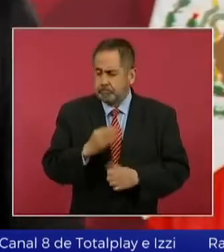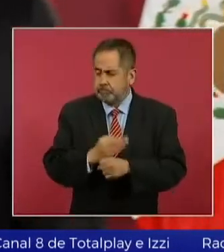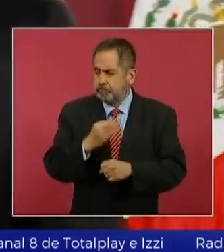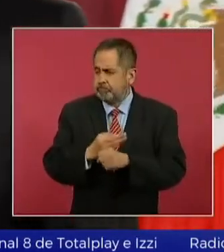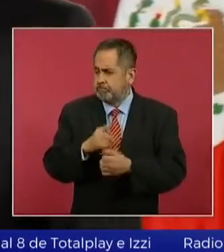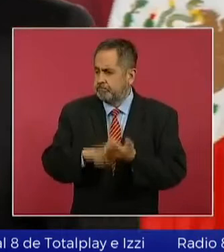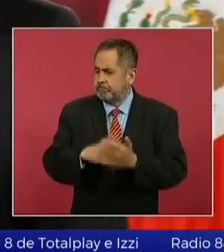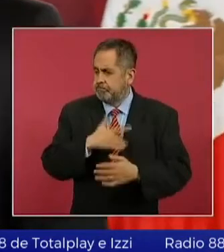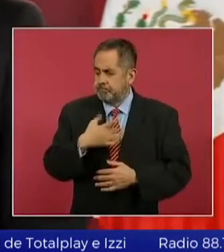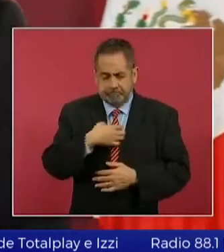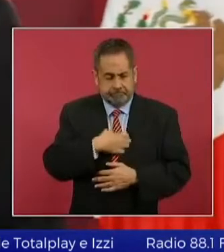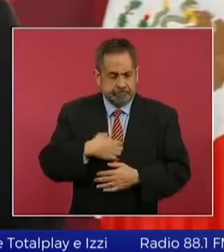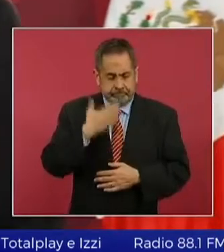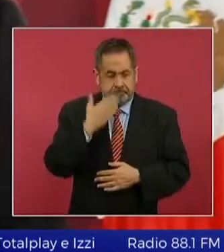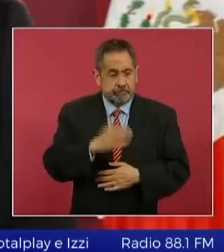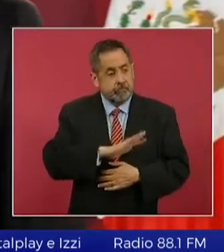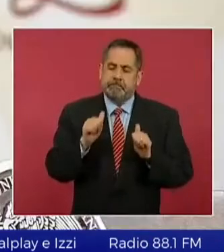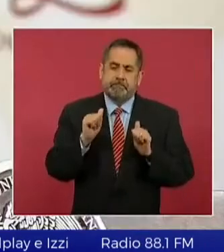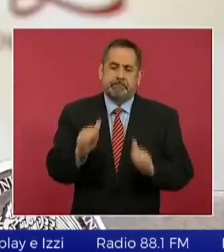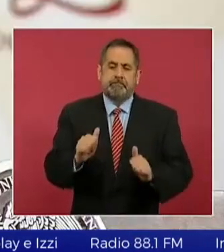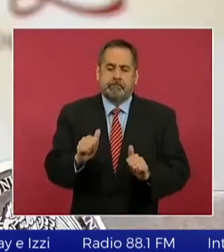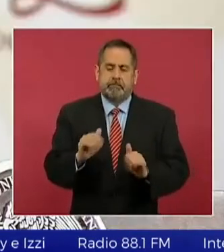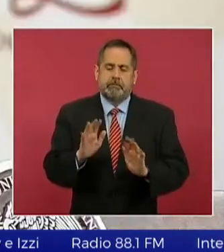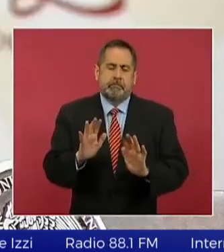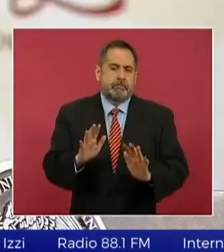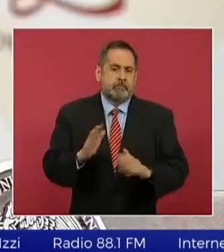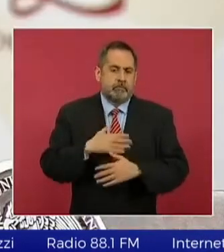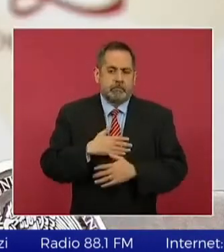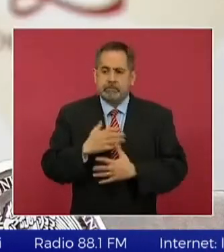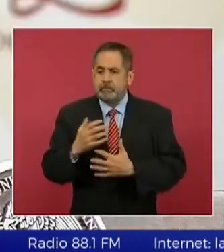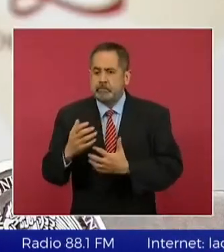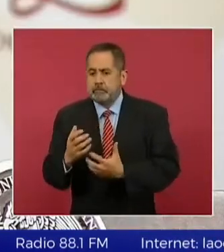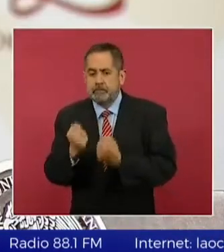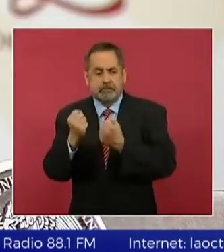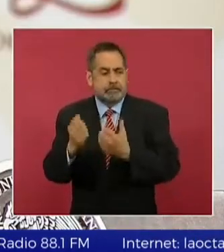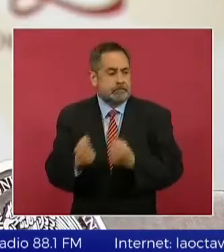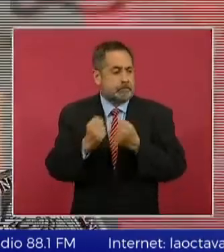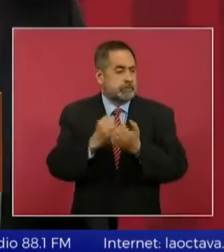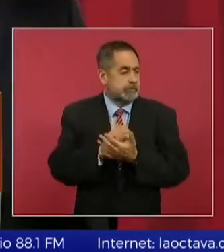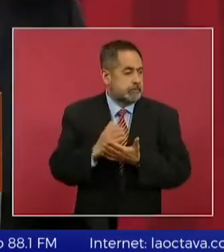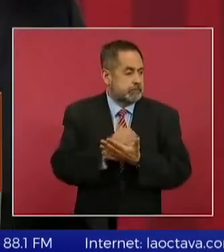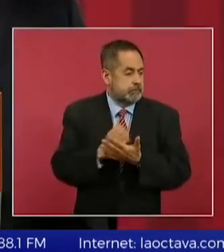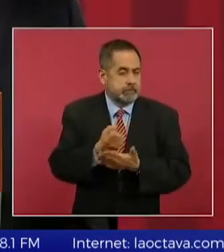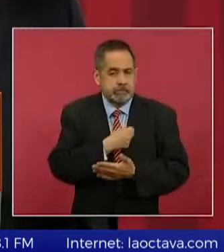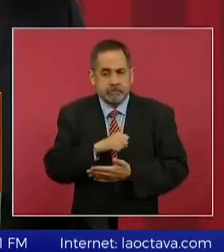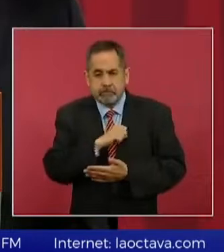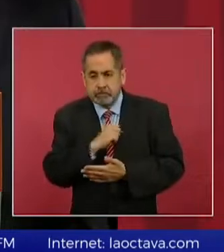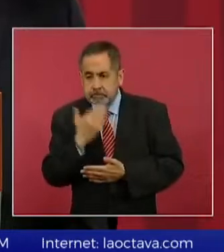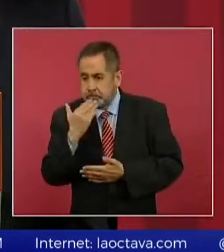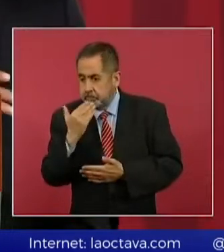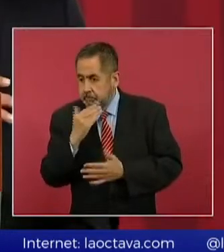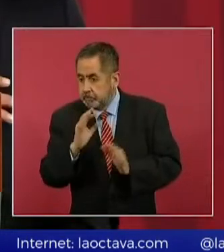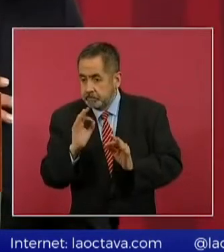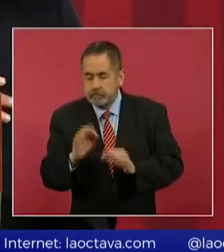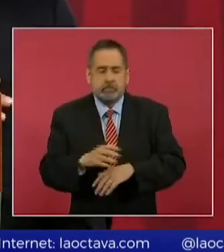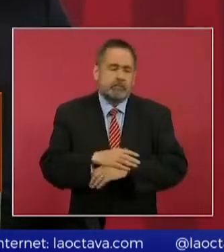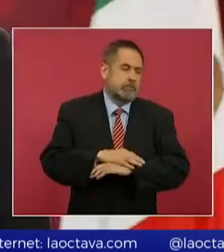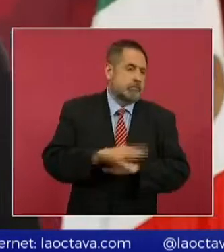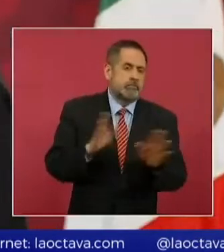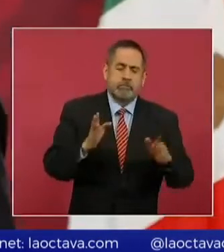contento de que no hayan perdido la vida, que se estén salvando los heridos.